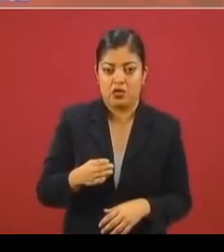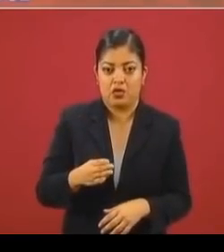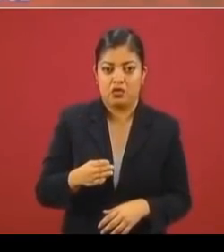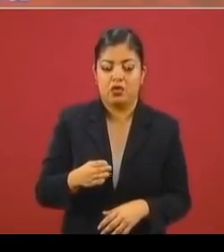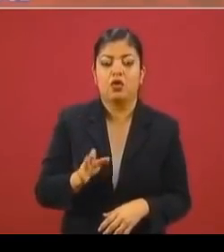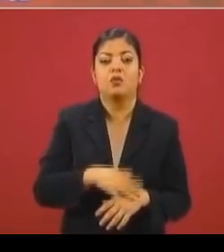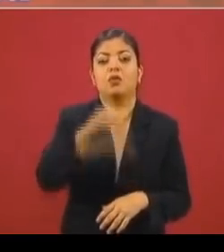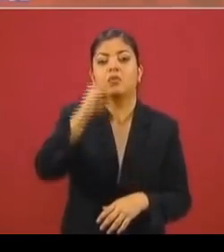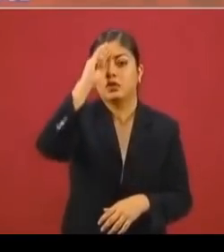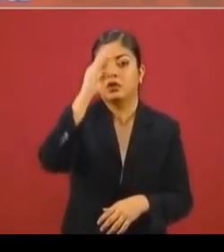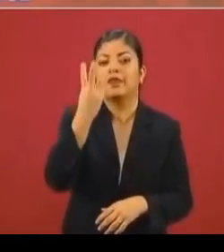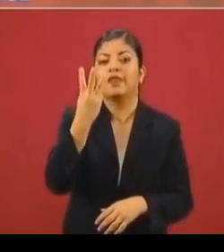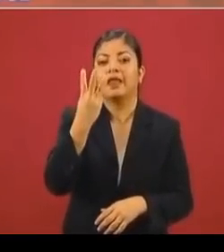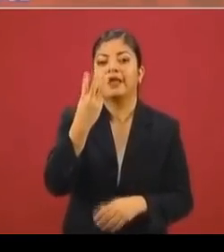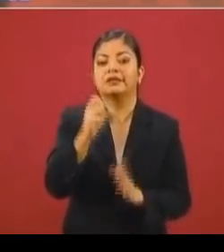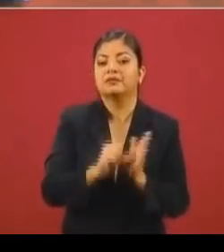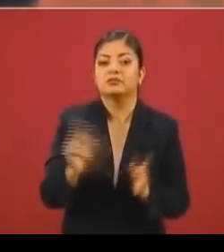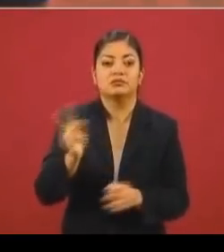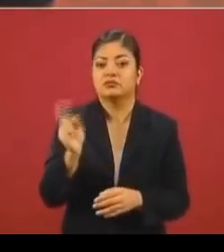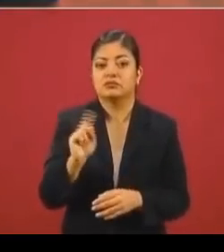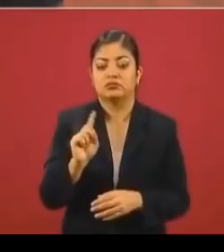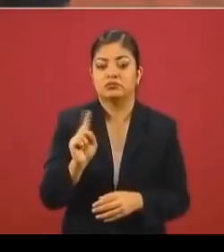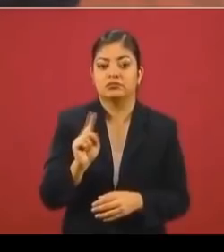porque eso no fue trimestre, sino fue hasta